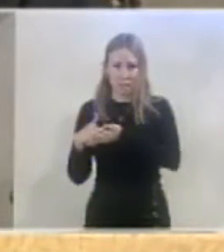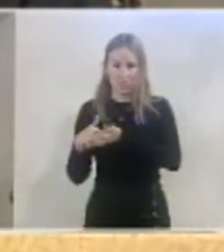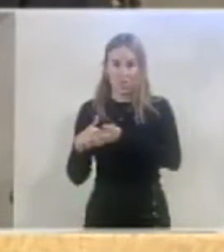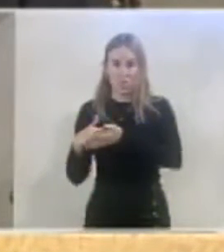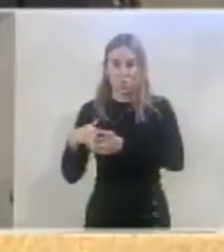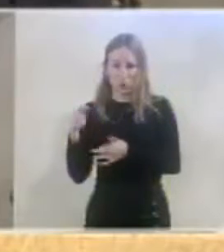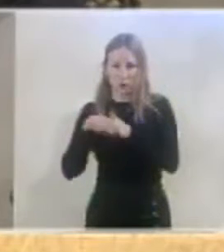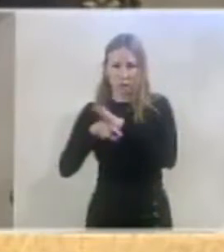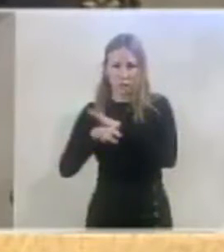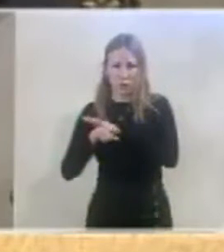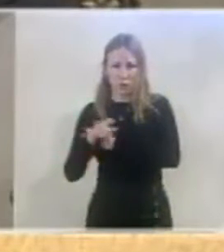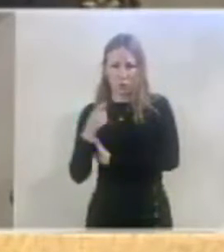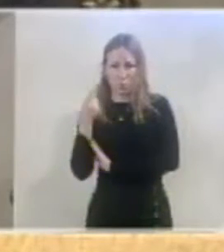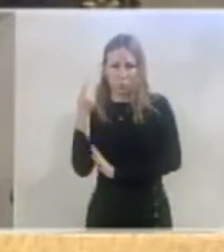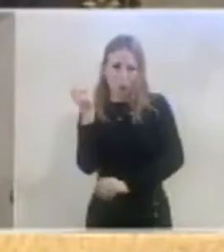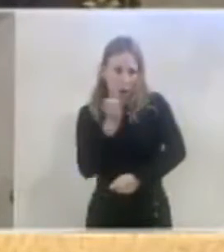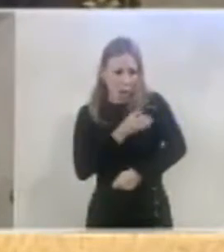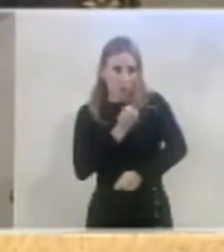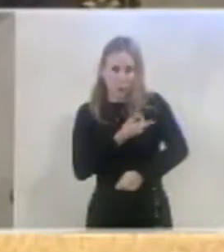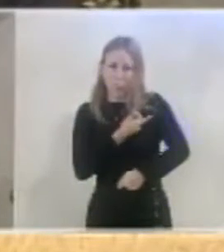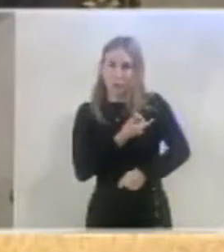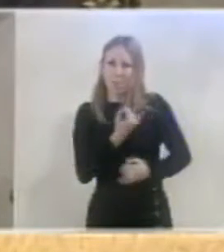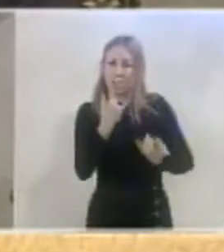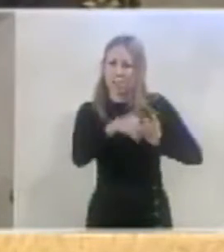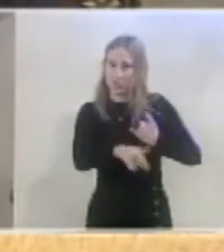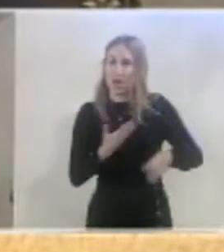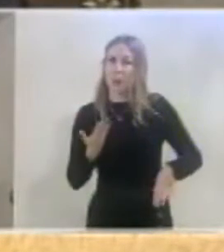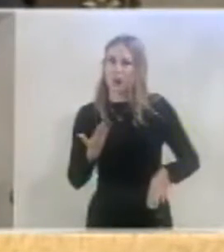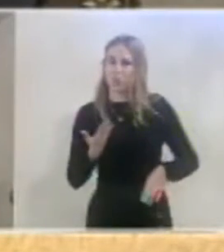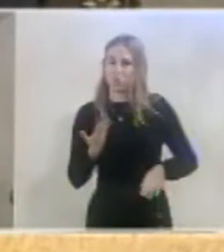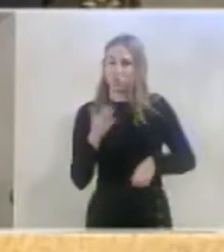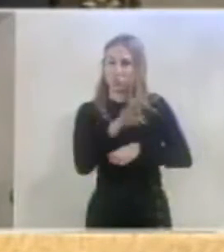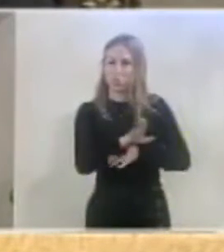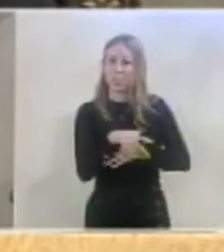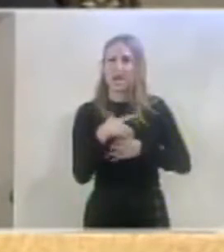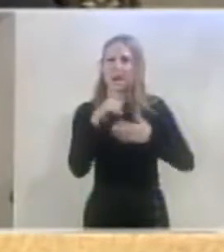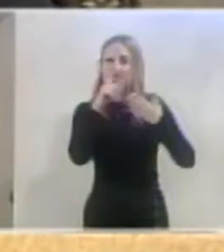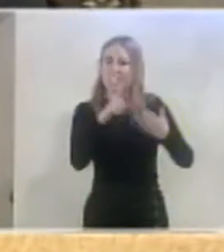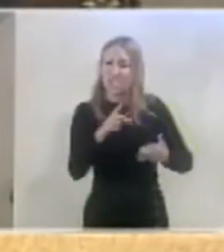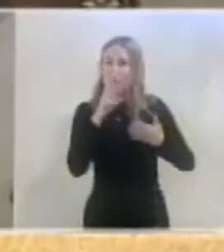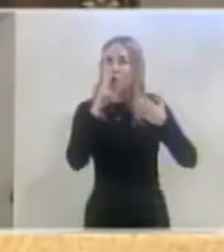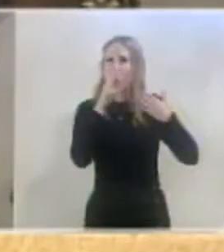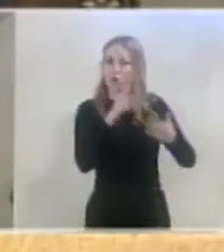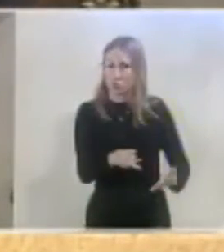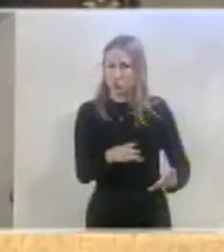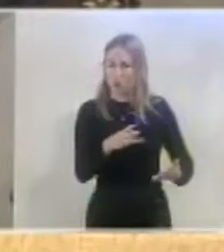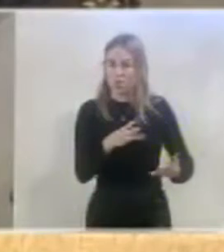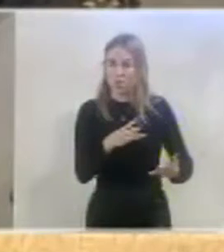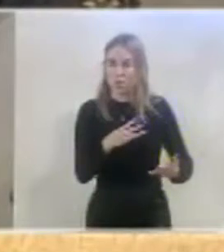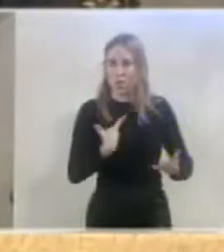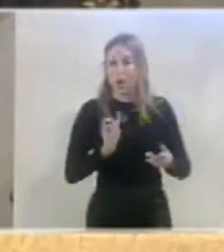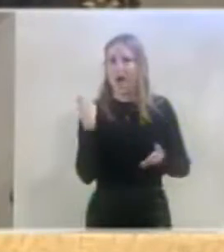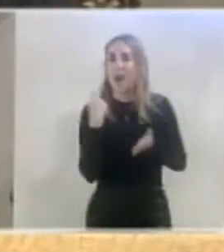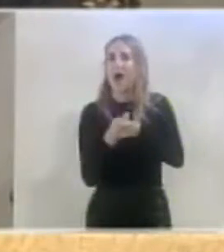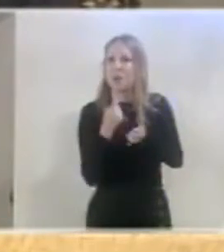Tenemos un colchón holgado para poder hacer frente en 6 u 8 años, para poder hacer frente al